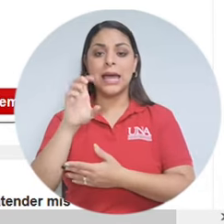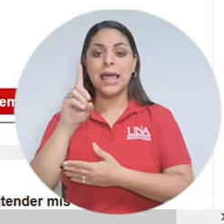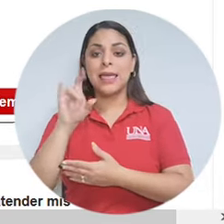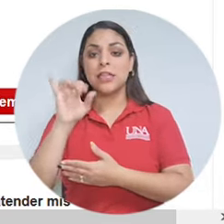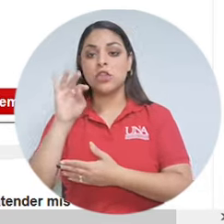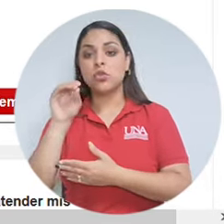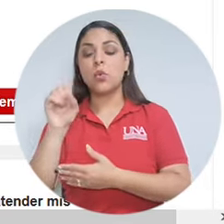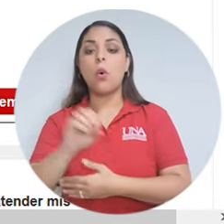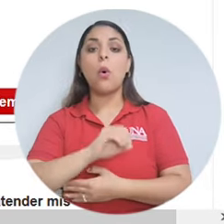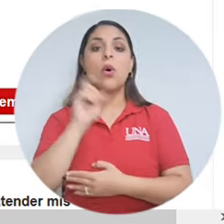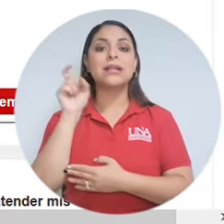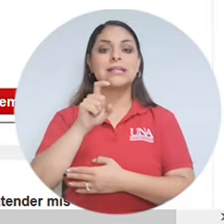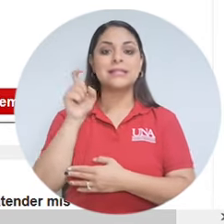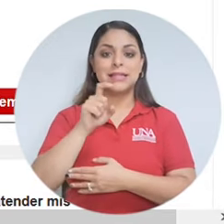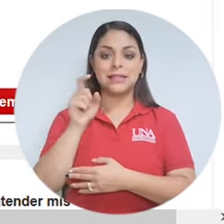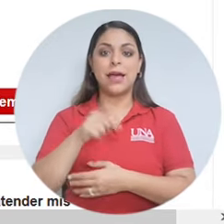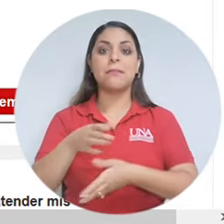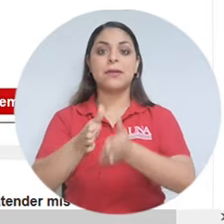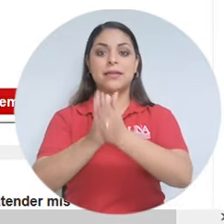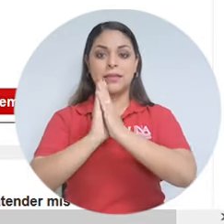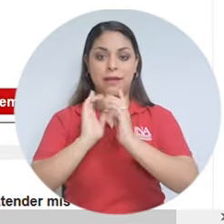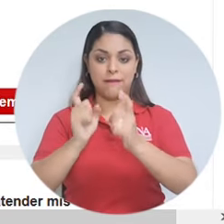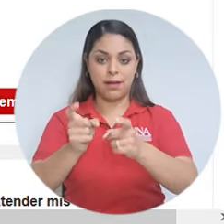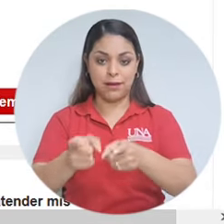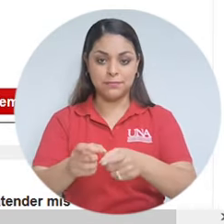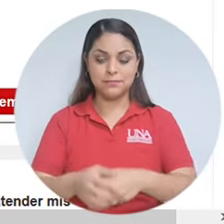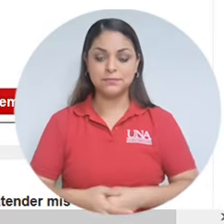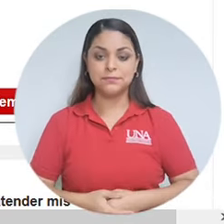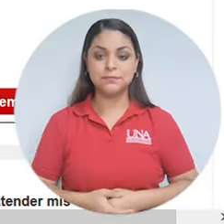la beca Luis Felipe o la beca Omar Dengo.